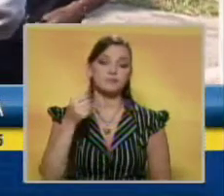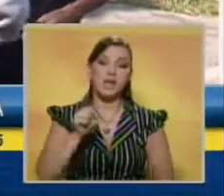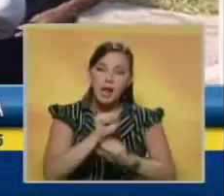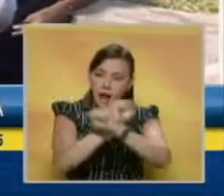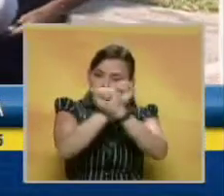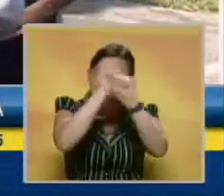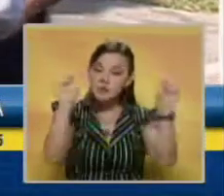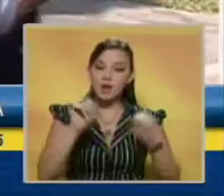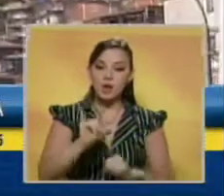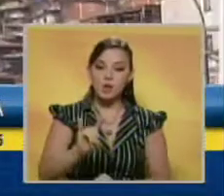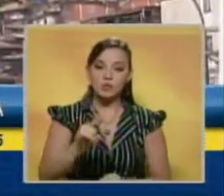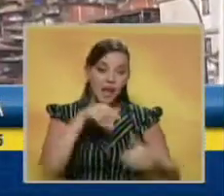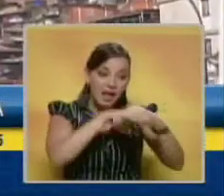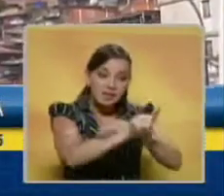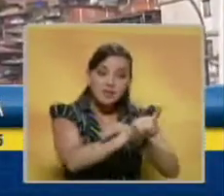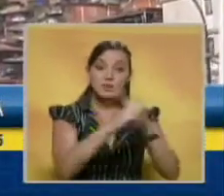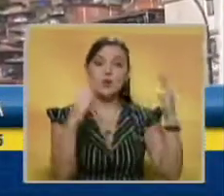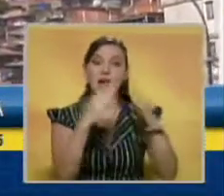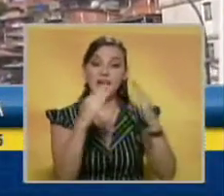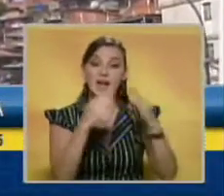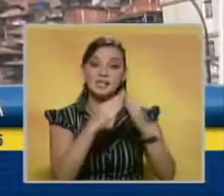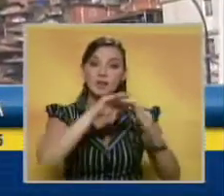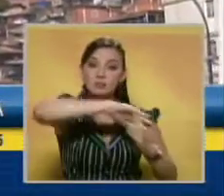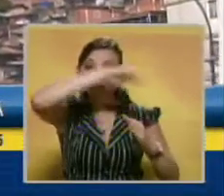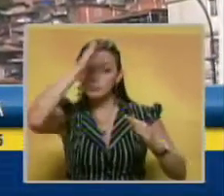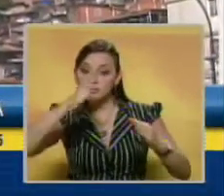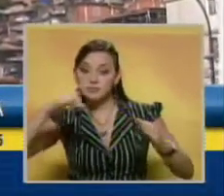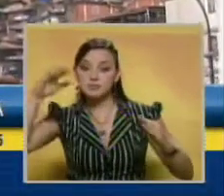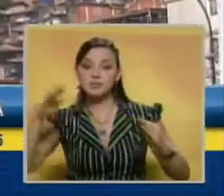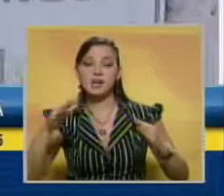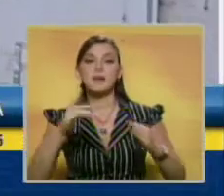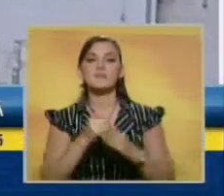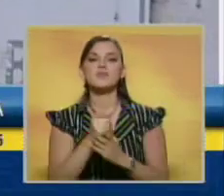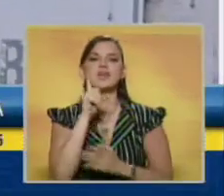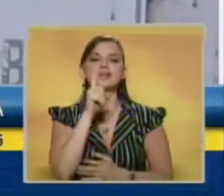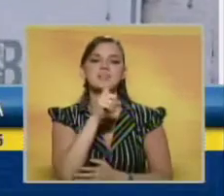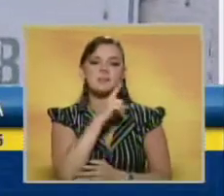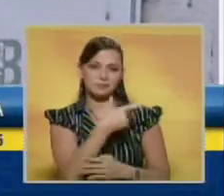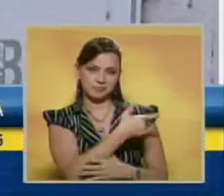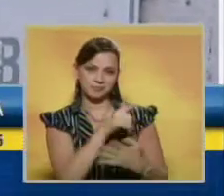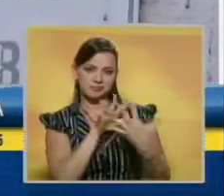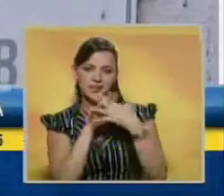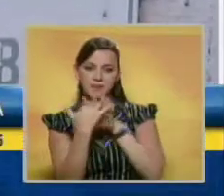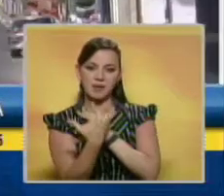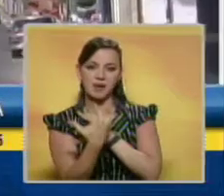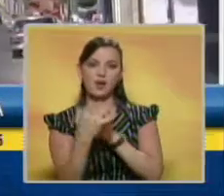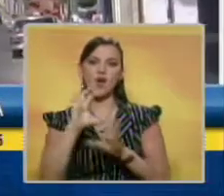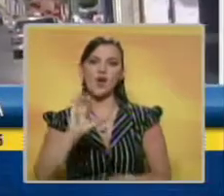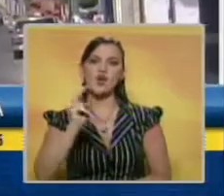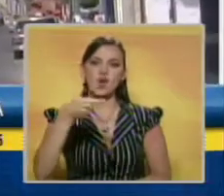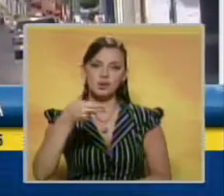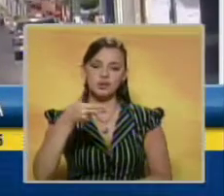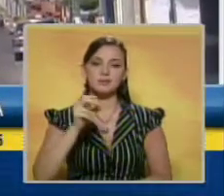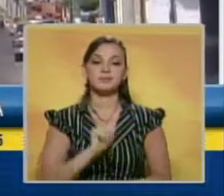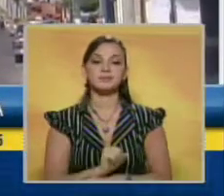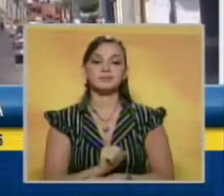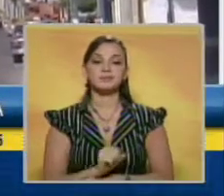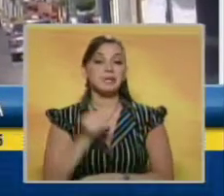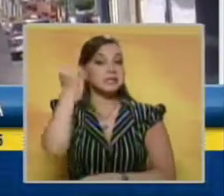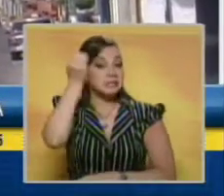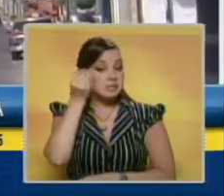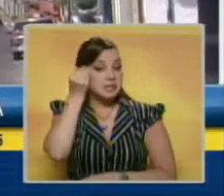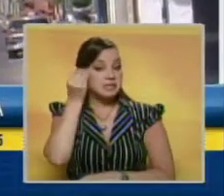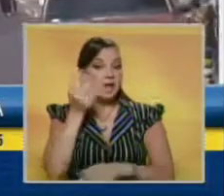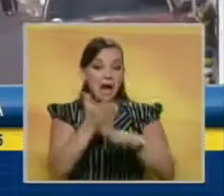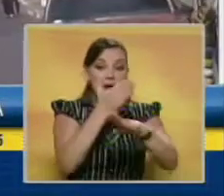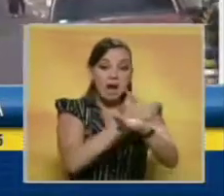del lunes en el interior de su residencia ubicada en el sector La Fátima del barrio El Estanque de Coche. Se presume que un exnovio de